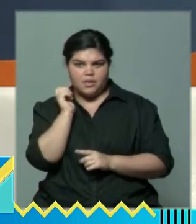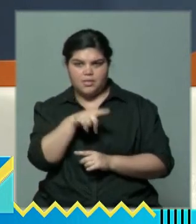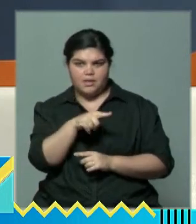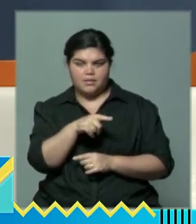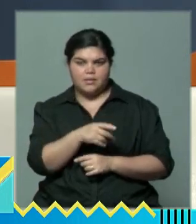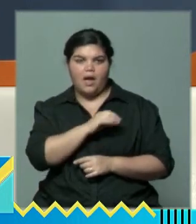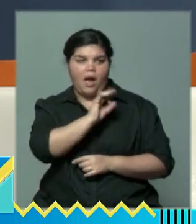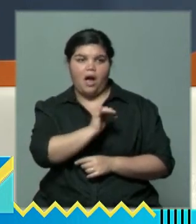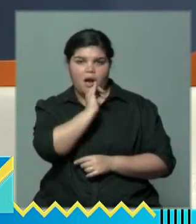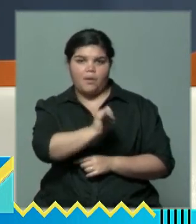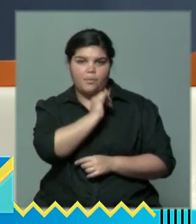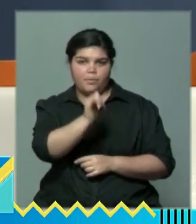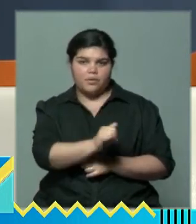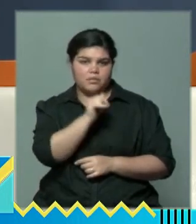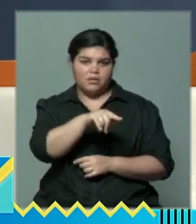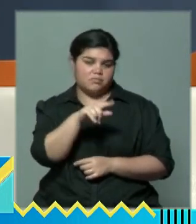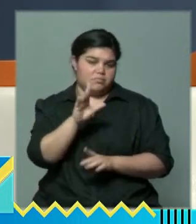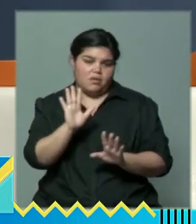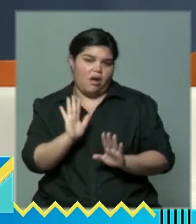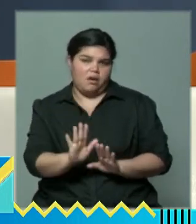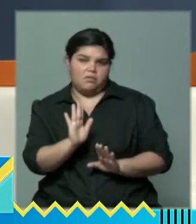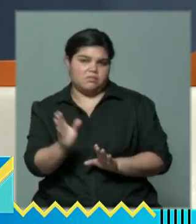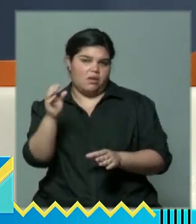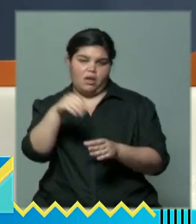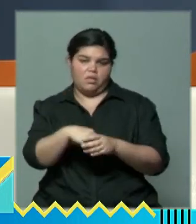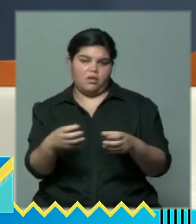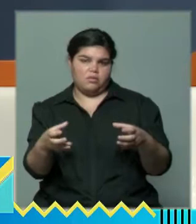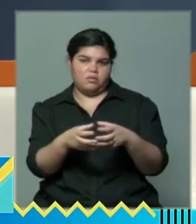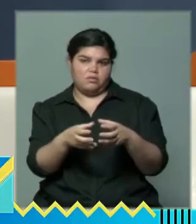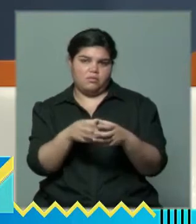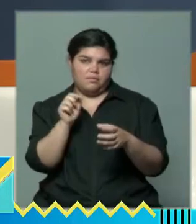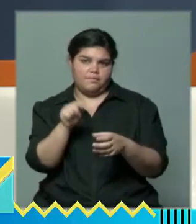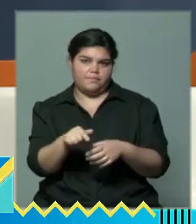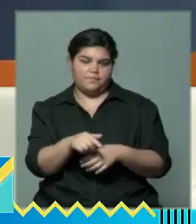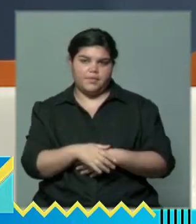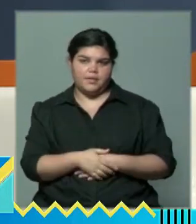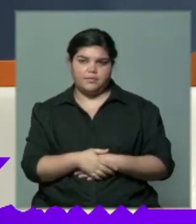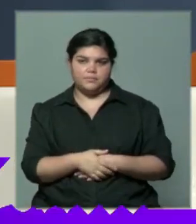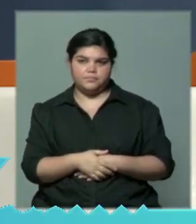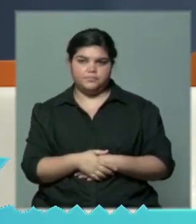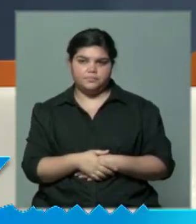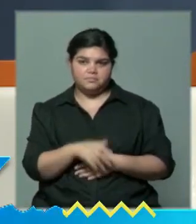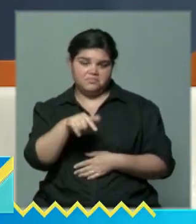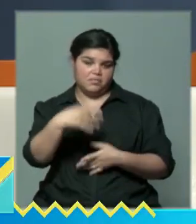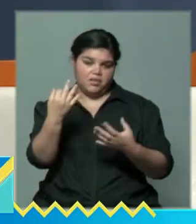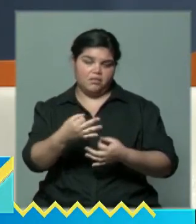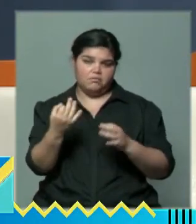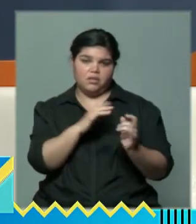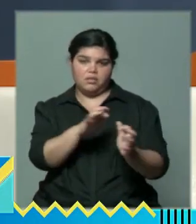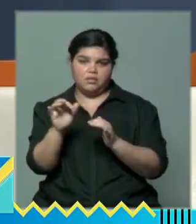avalaba. Son disidencias que sean propios del seno y que está bien que se den. Yo creo que está buena la discusión y está